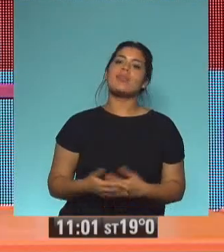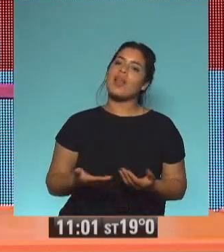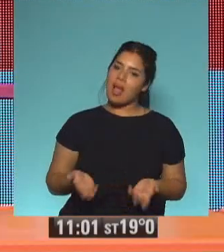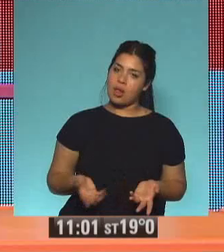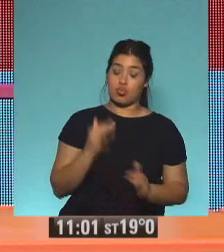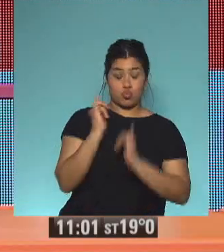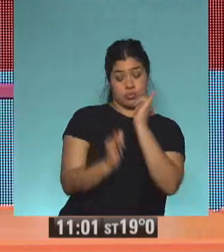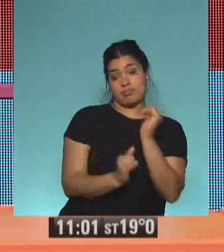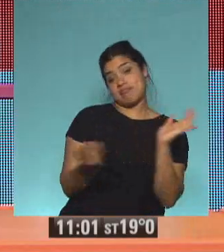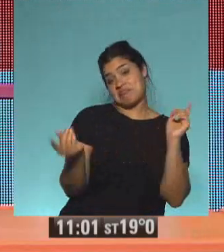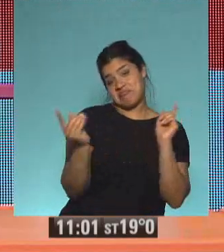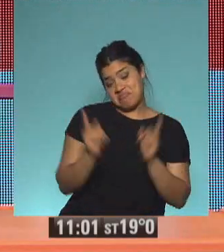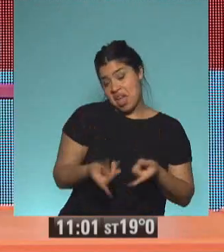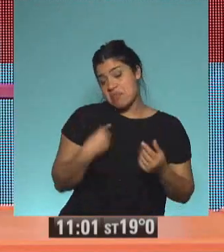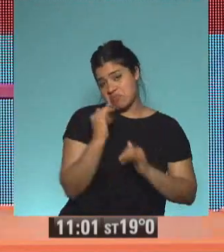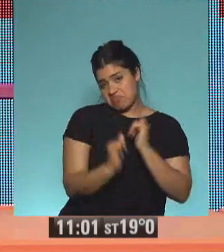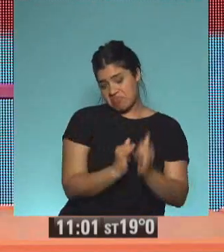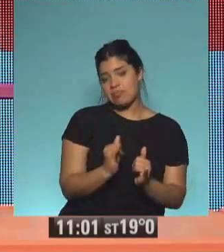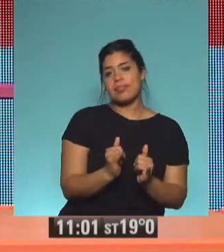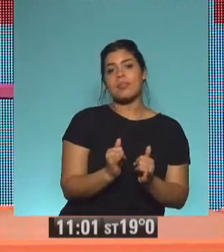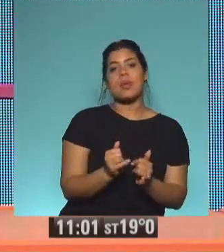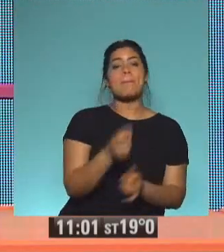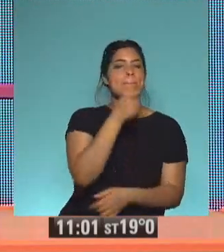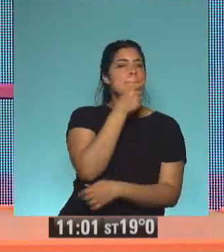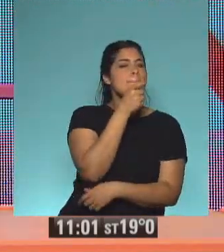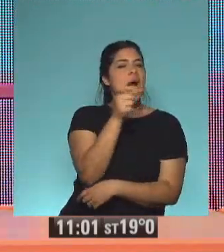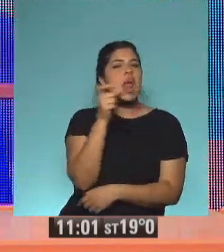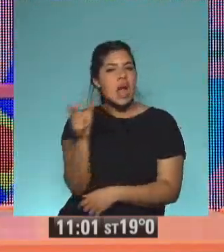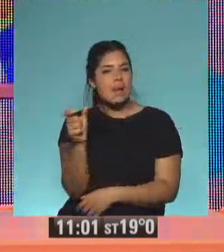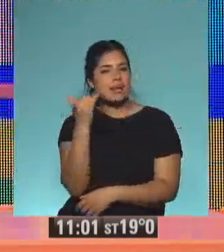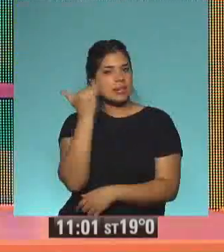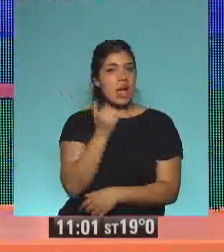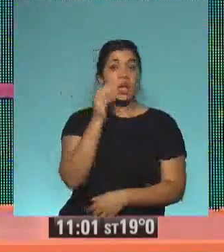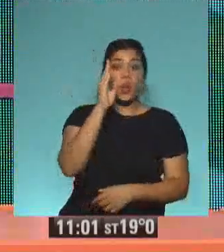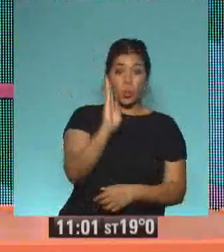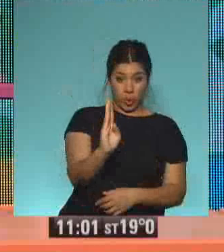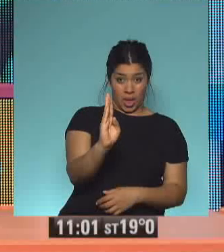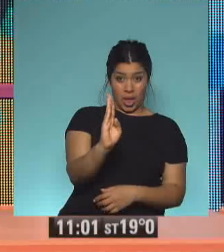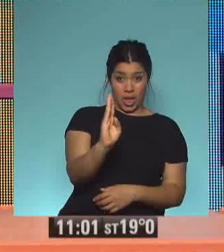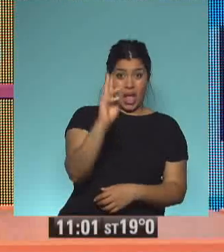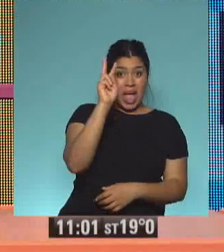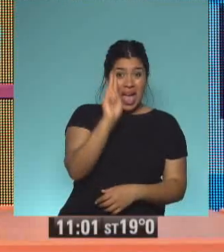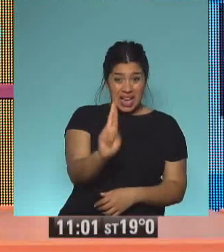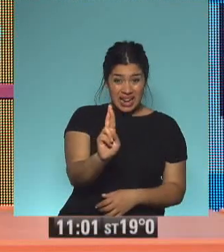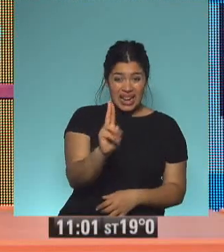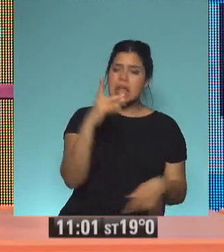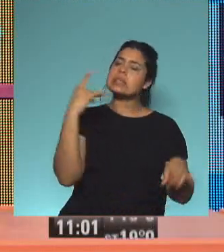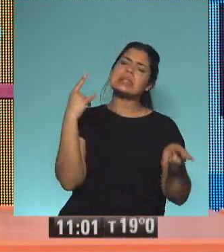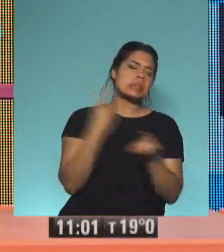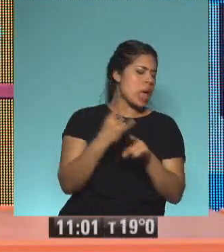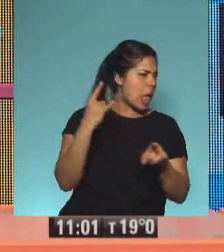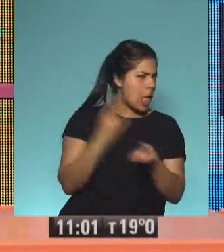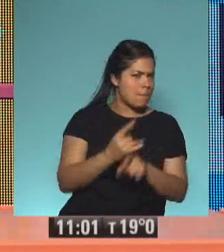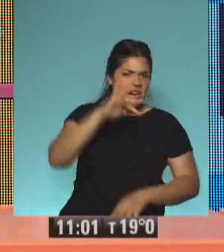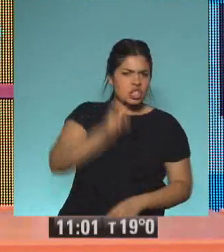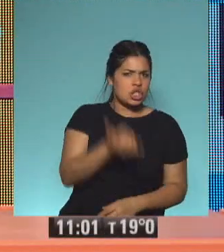Y les cuento de paso, ya que sí estamos viendo palabras, sí, que las palabras que tienen una B y una R después sí siempre se escriben con B larga. Como por ejemplo,